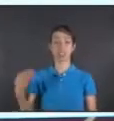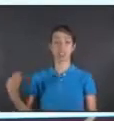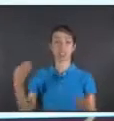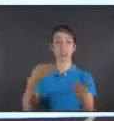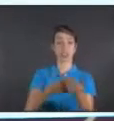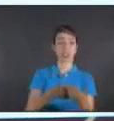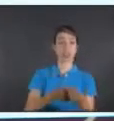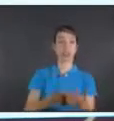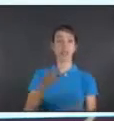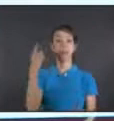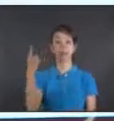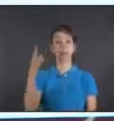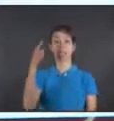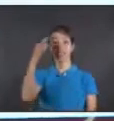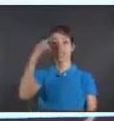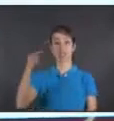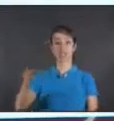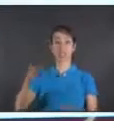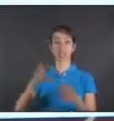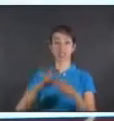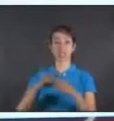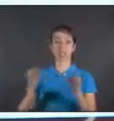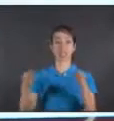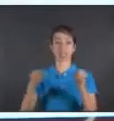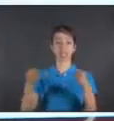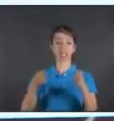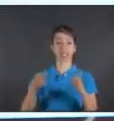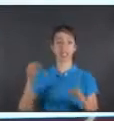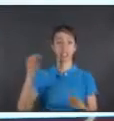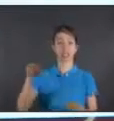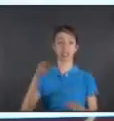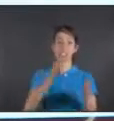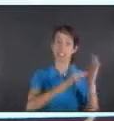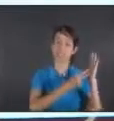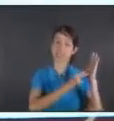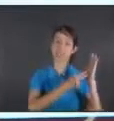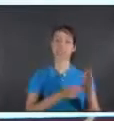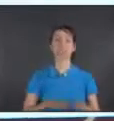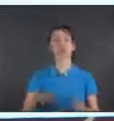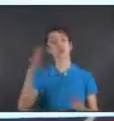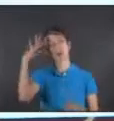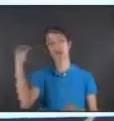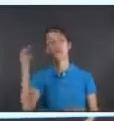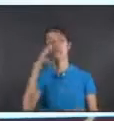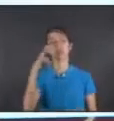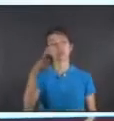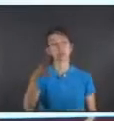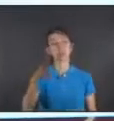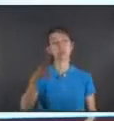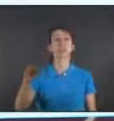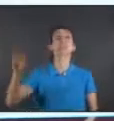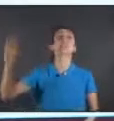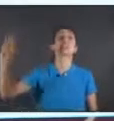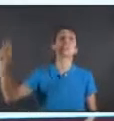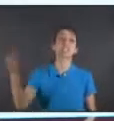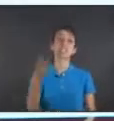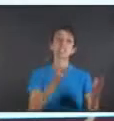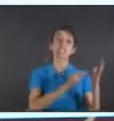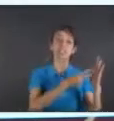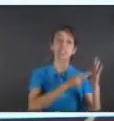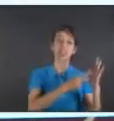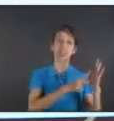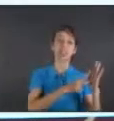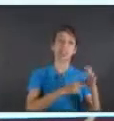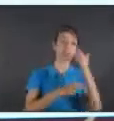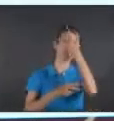días que aparecen en la Biblia, por ejemplo, el primer día de la creación,